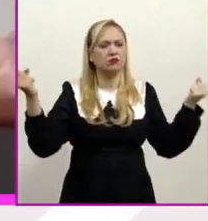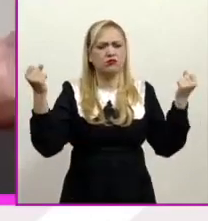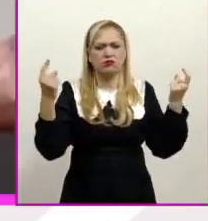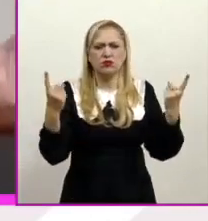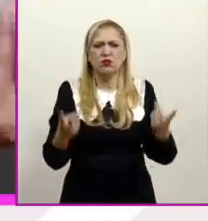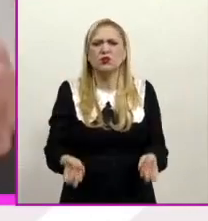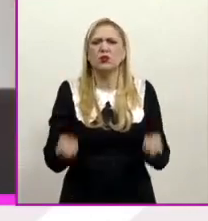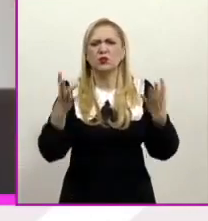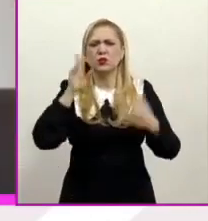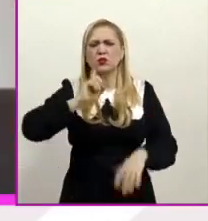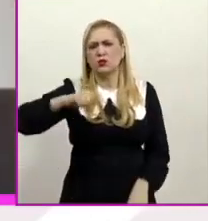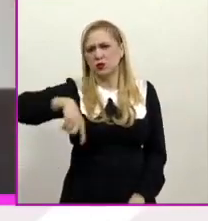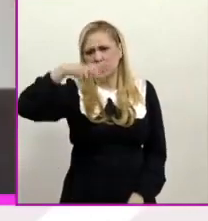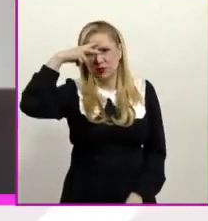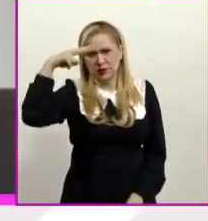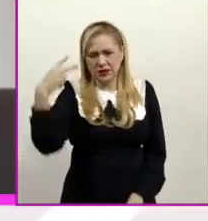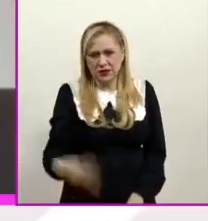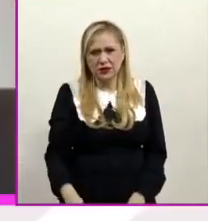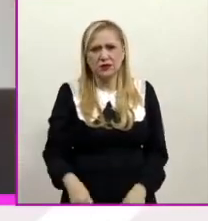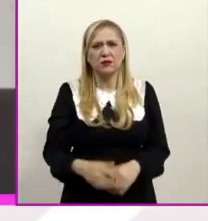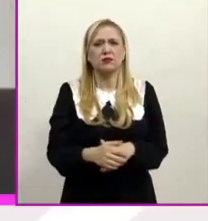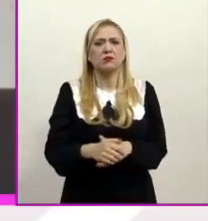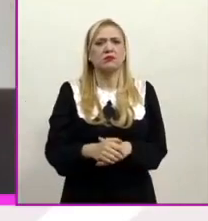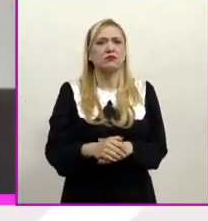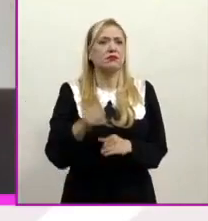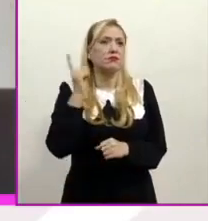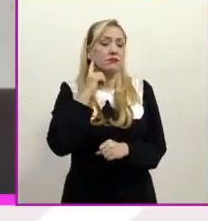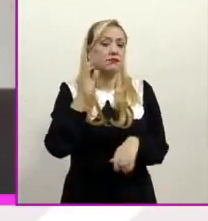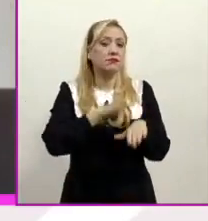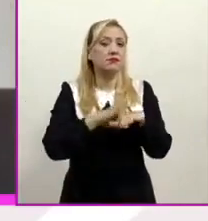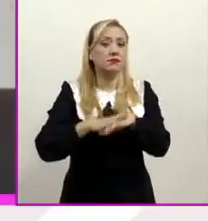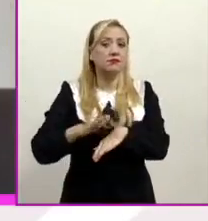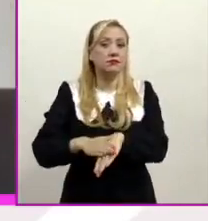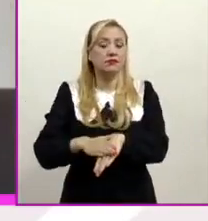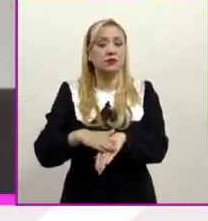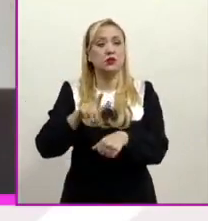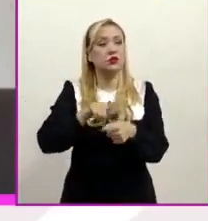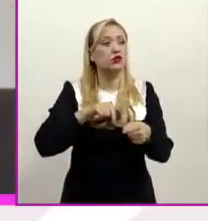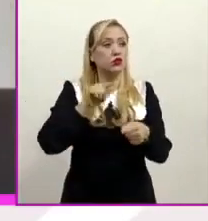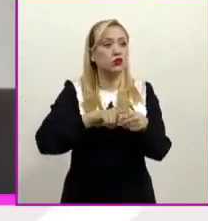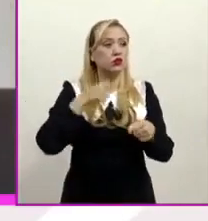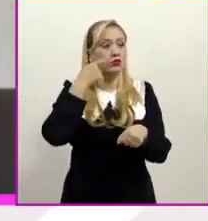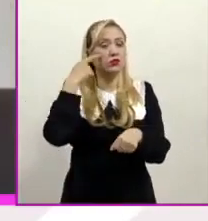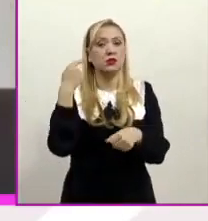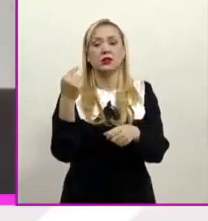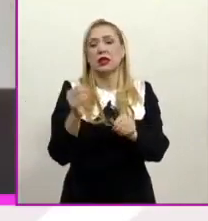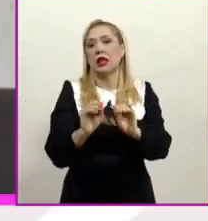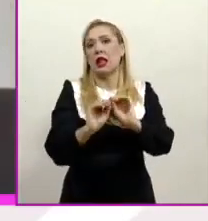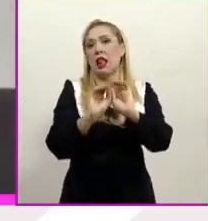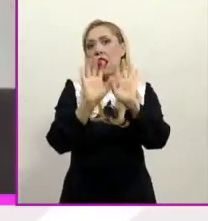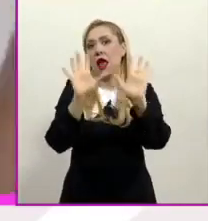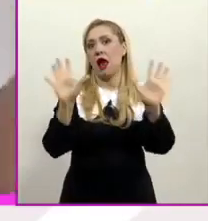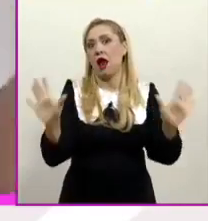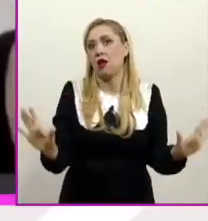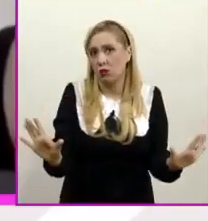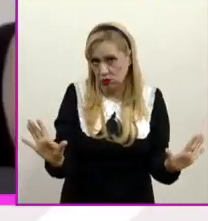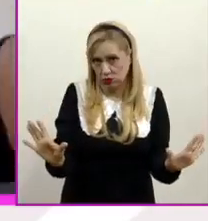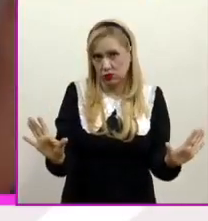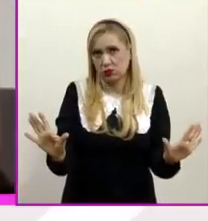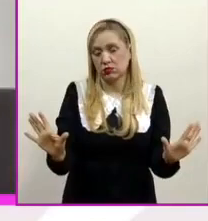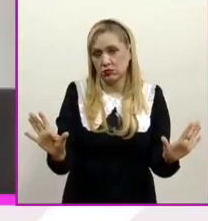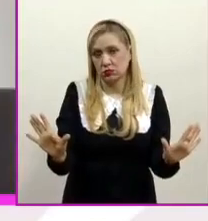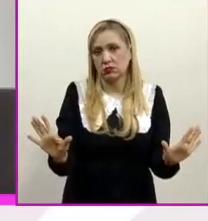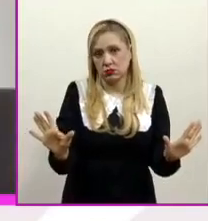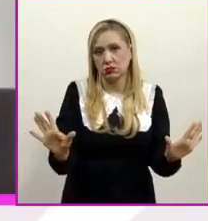mujeres mexicanas reportan que tienen un color más claro del que en realidad tienen, del que